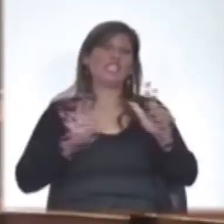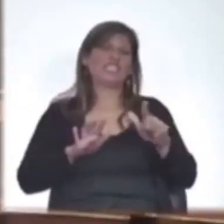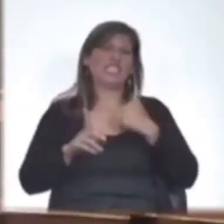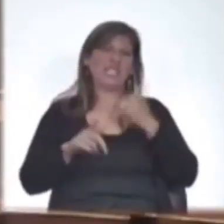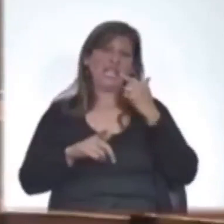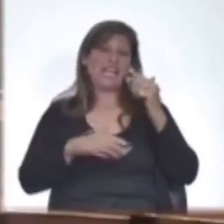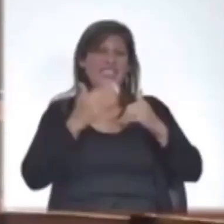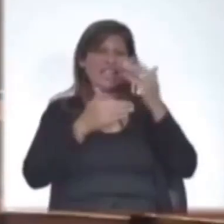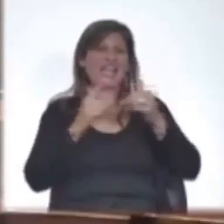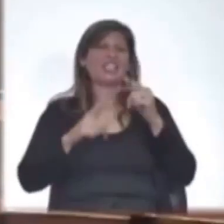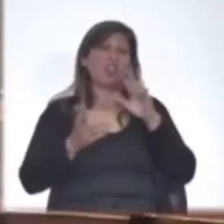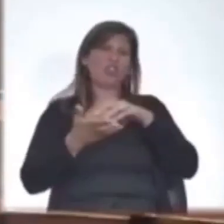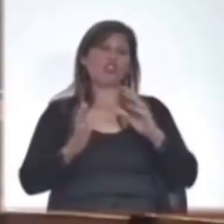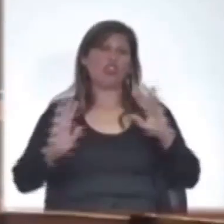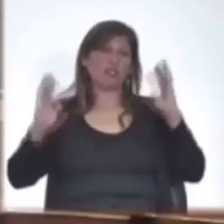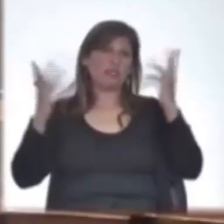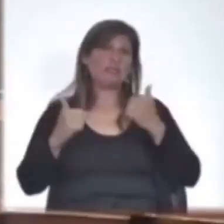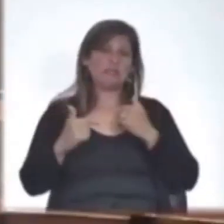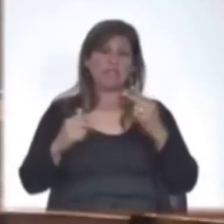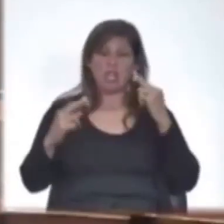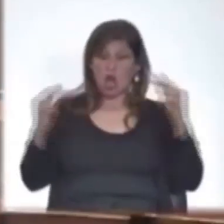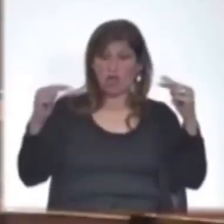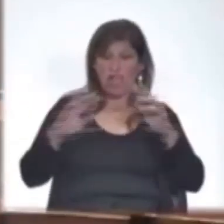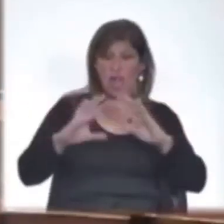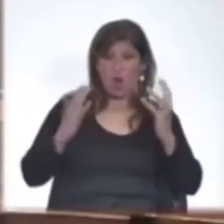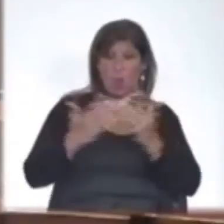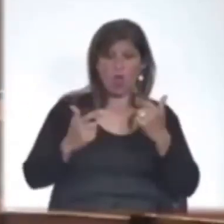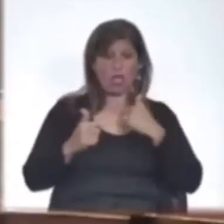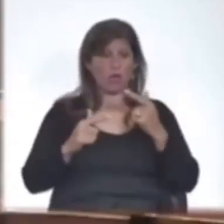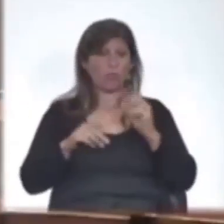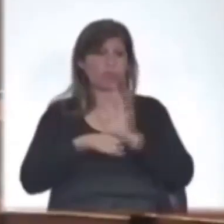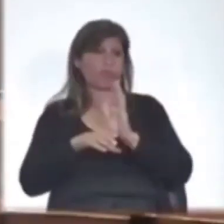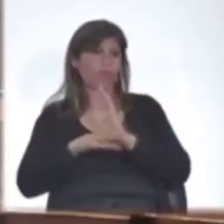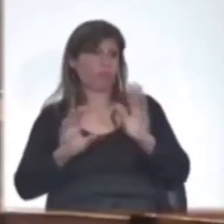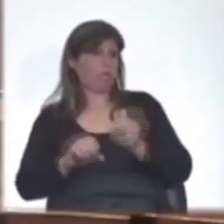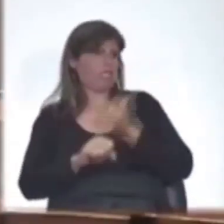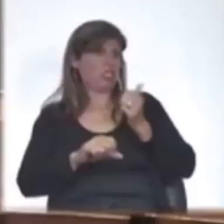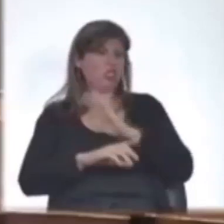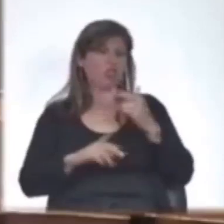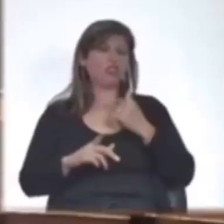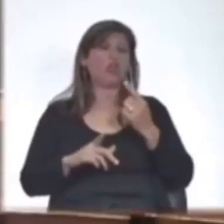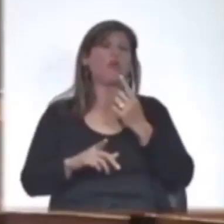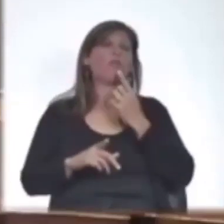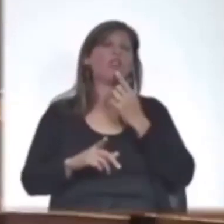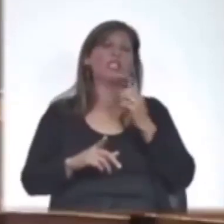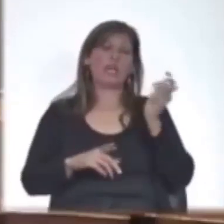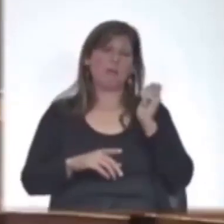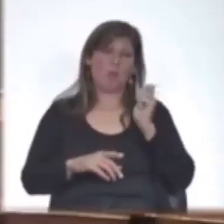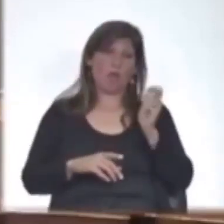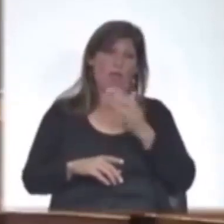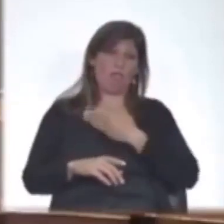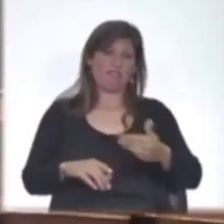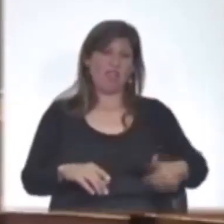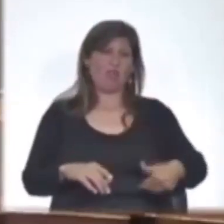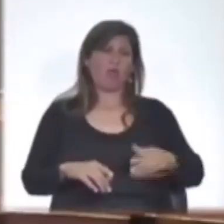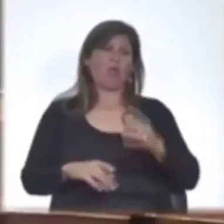que tenemos de alguna manera que colaborar. Ya somos con esto ejemplo en América Latina. Ningún país de América Latina lo